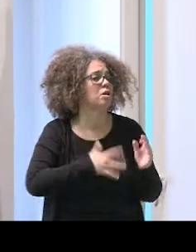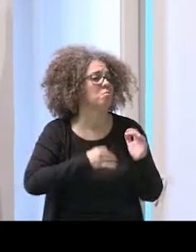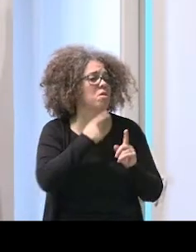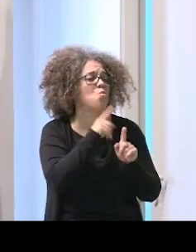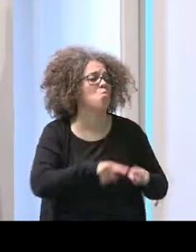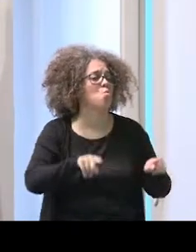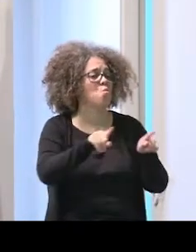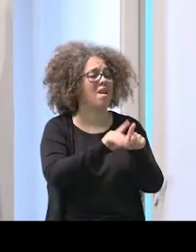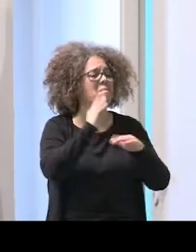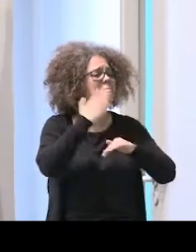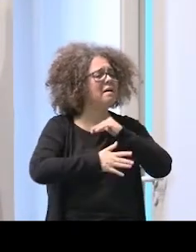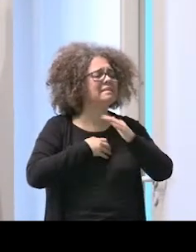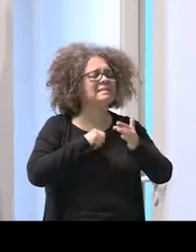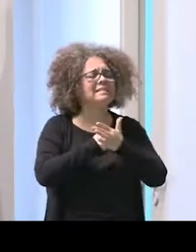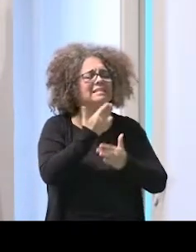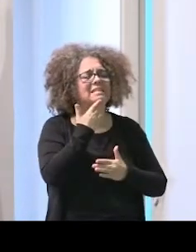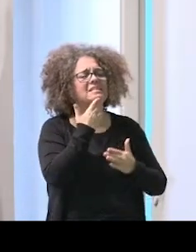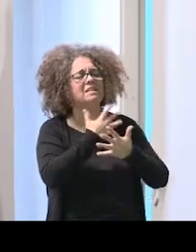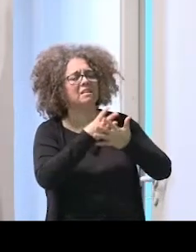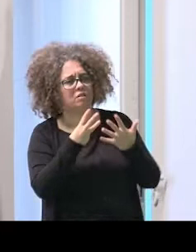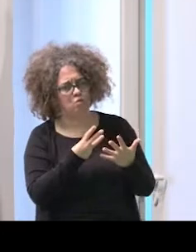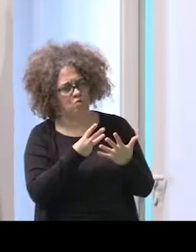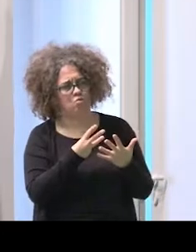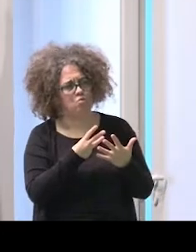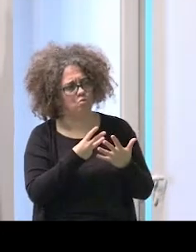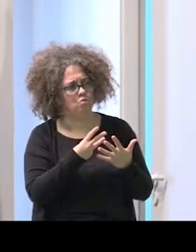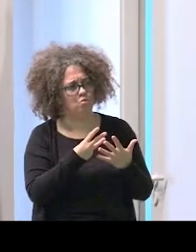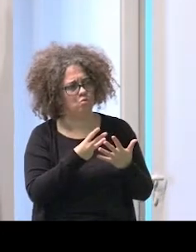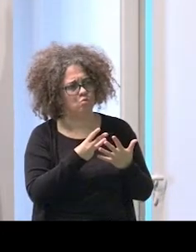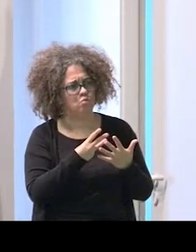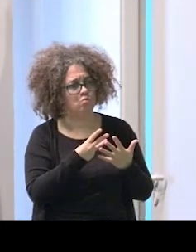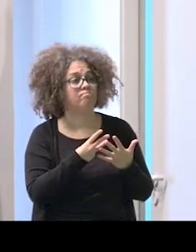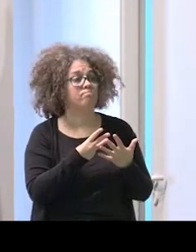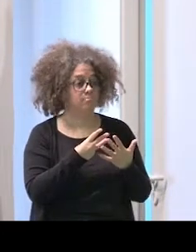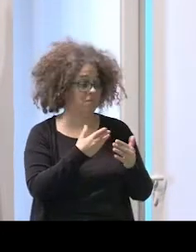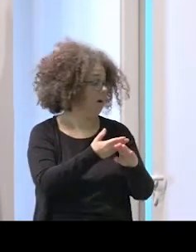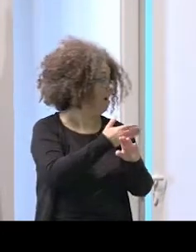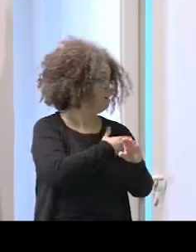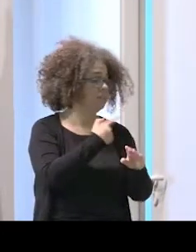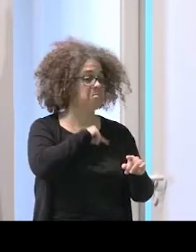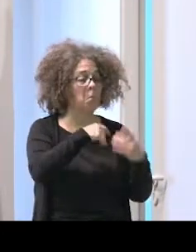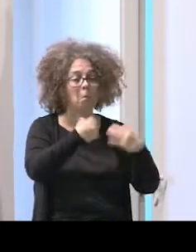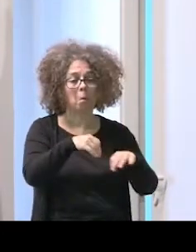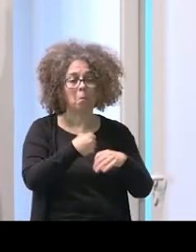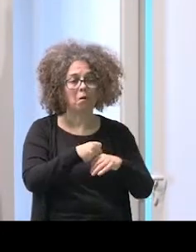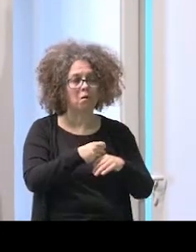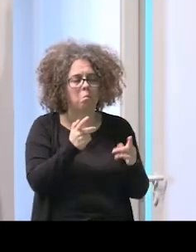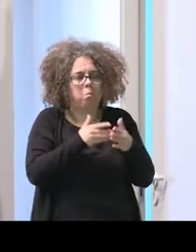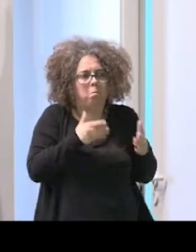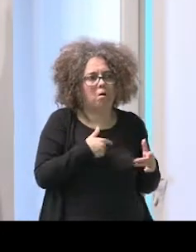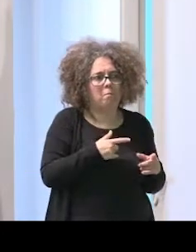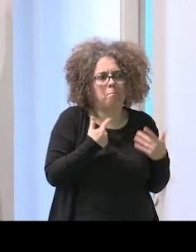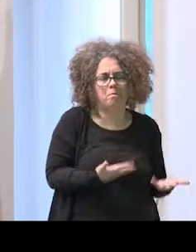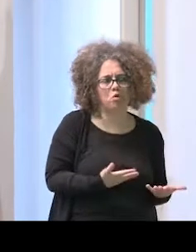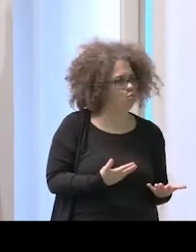tarde como hasta los 18 años, ¿vale? Además de estos asintomáticos, muy pocos son de inicio temprano. La edad